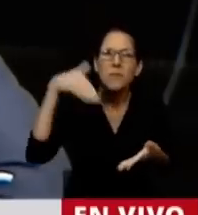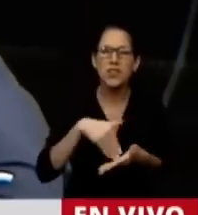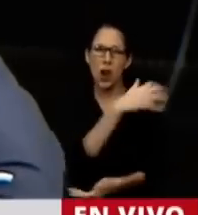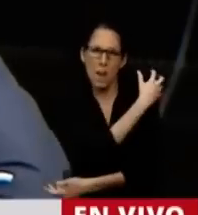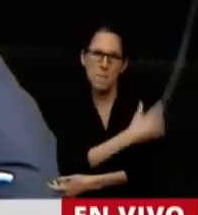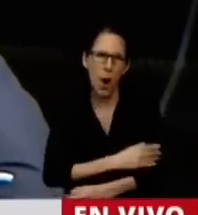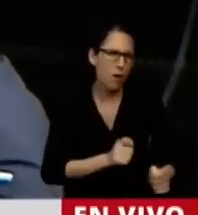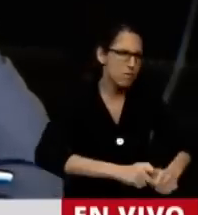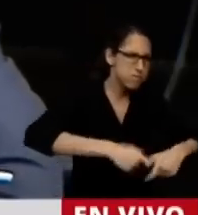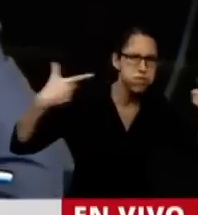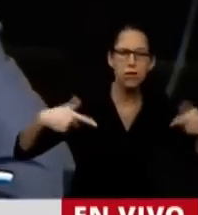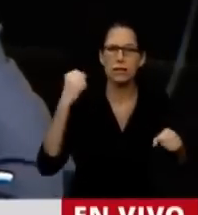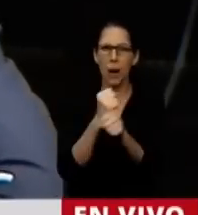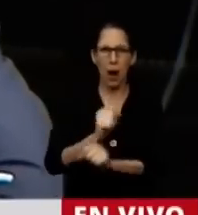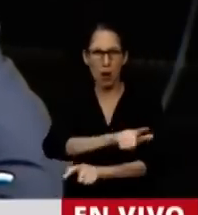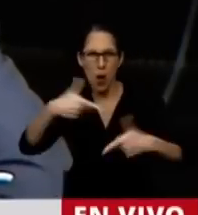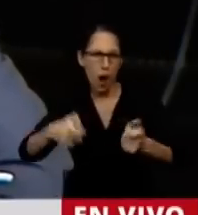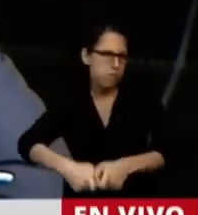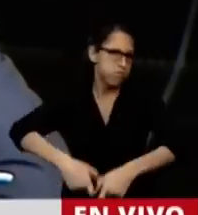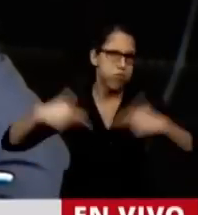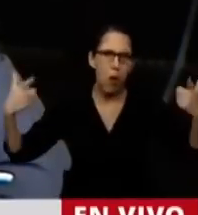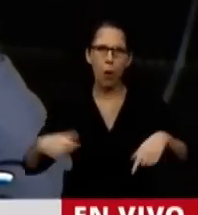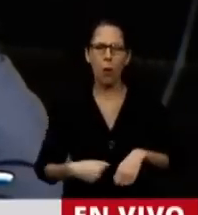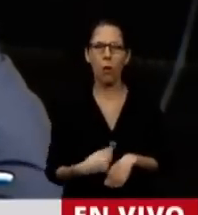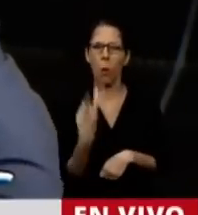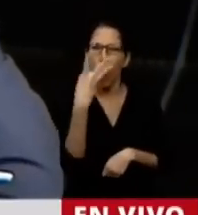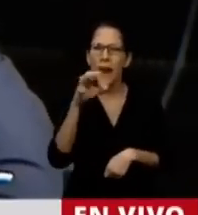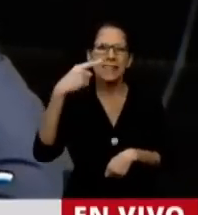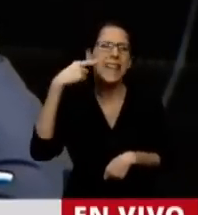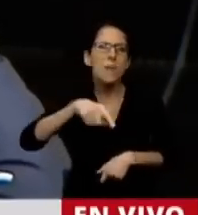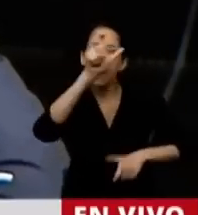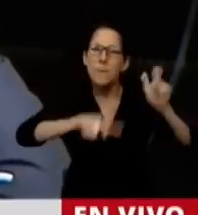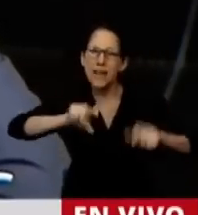nuevos desocupados, 40.000 muertos,